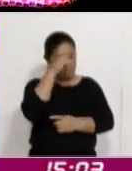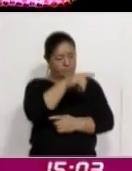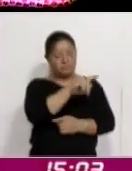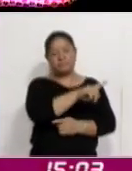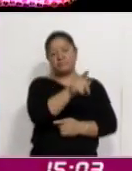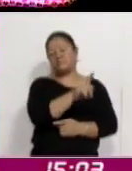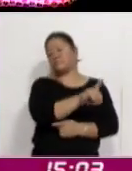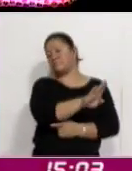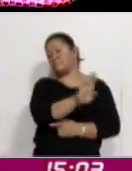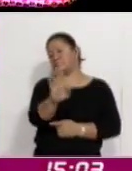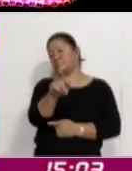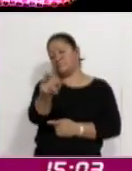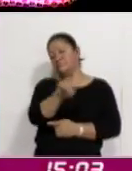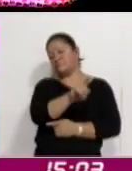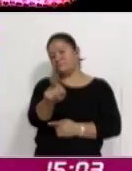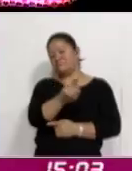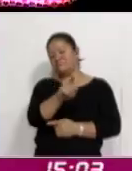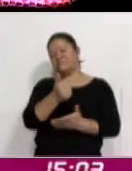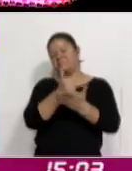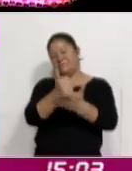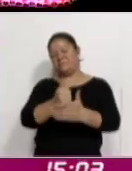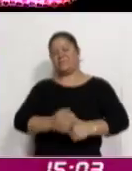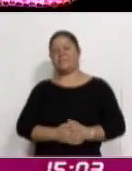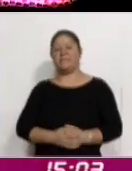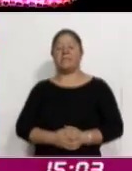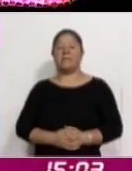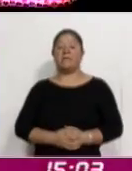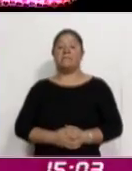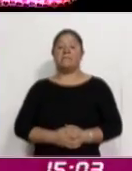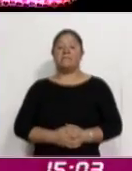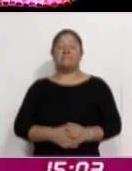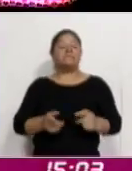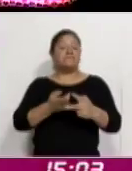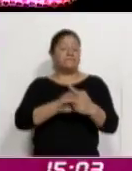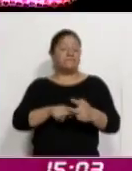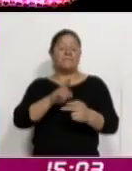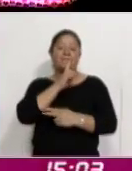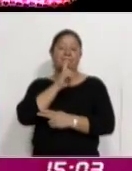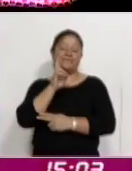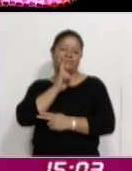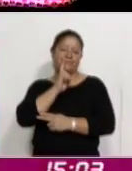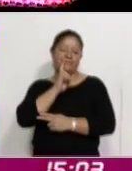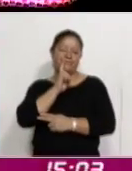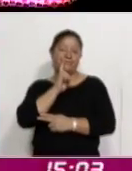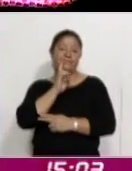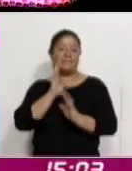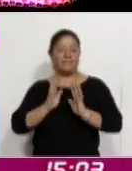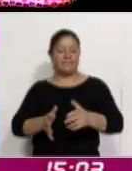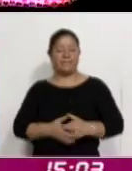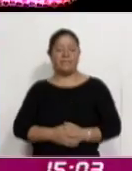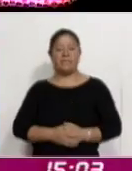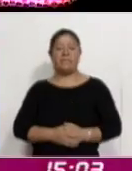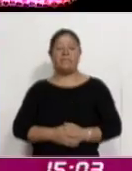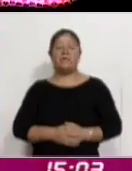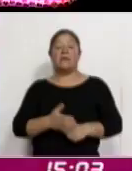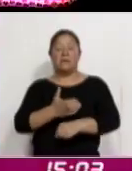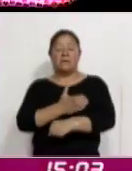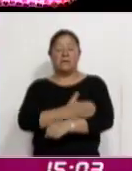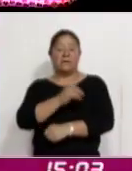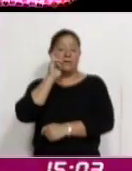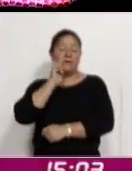parece si vamos a la información, vamos con las noticias que le hemos preparado? Nos enlazamos con nuestra